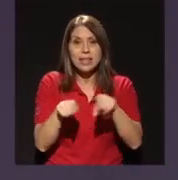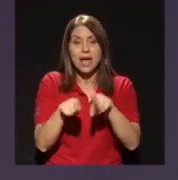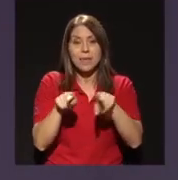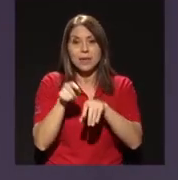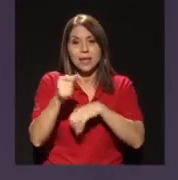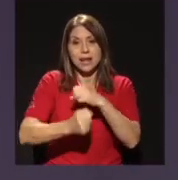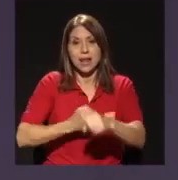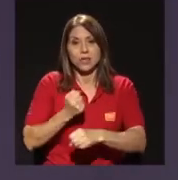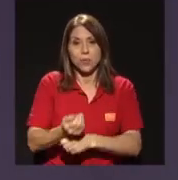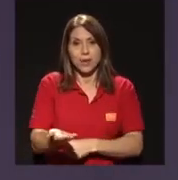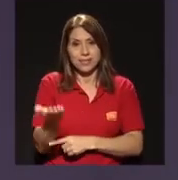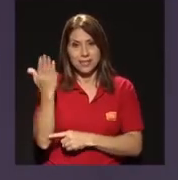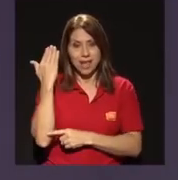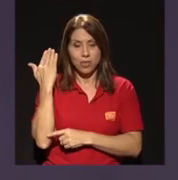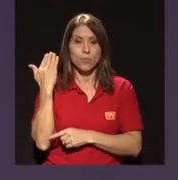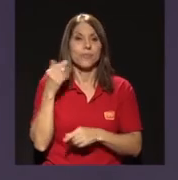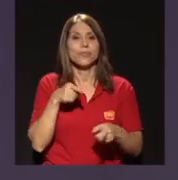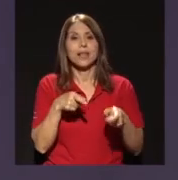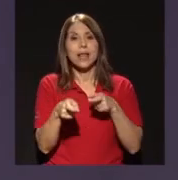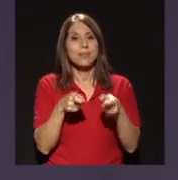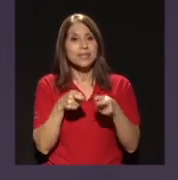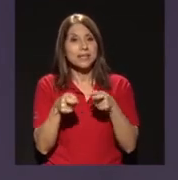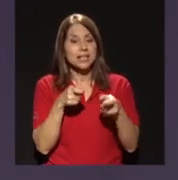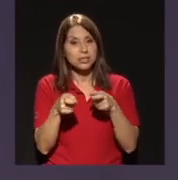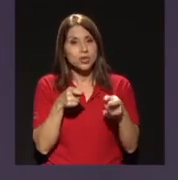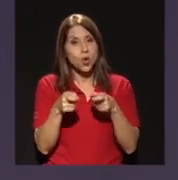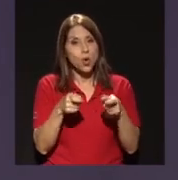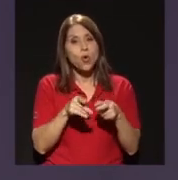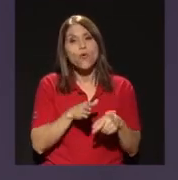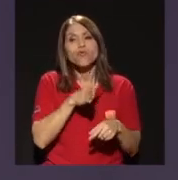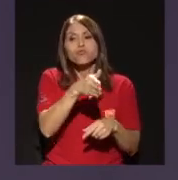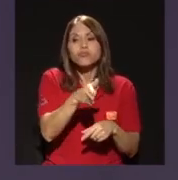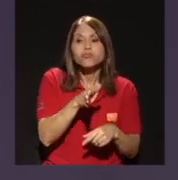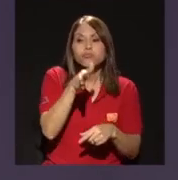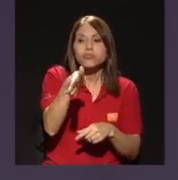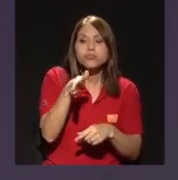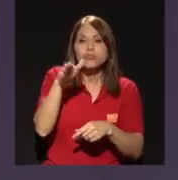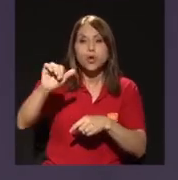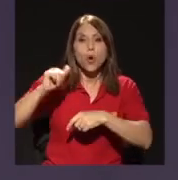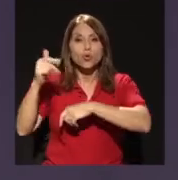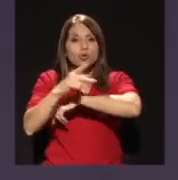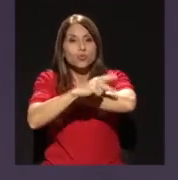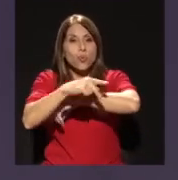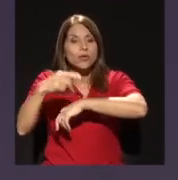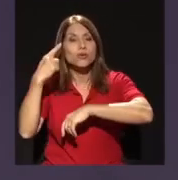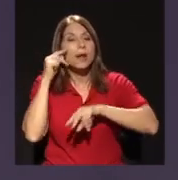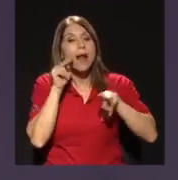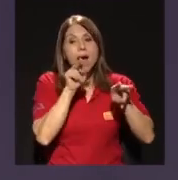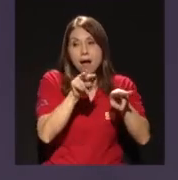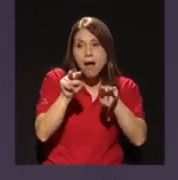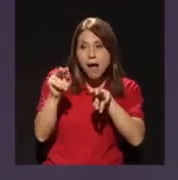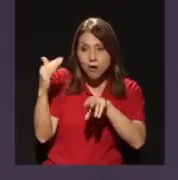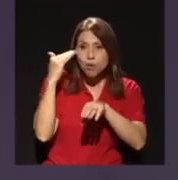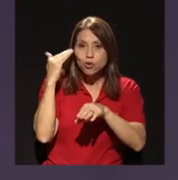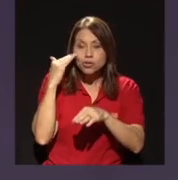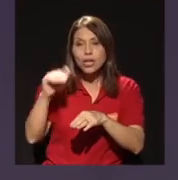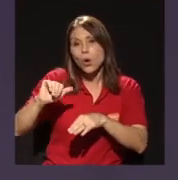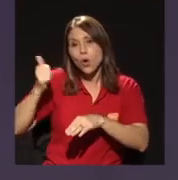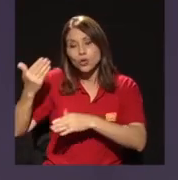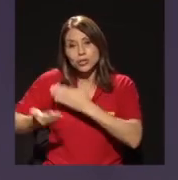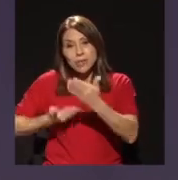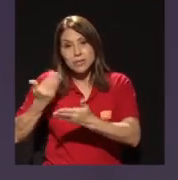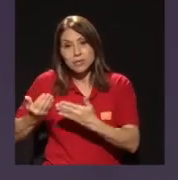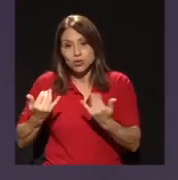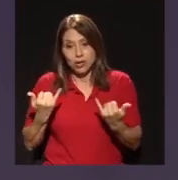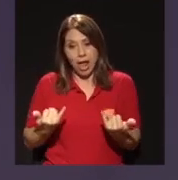pasado la administración viajó a otros puertos a conocer otra clase de servicios que hoy no se daban en el puerto. Entonces